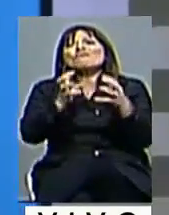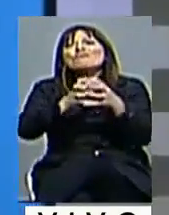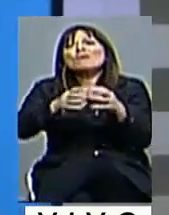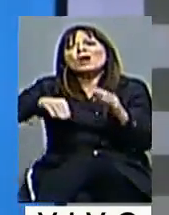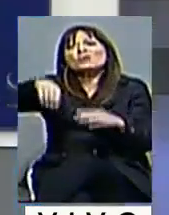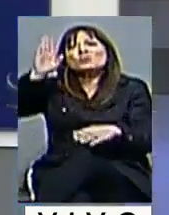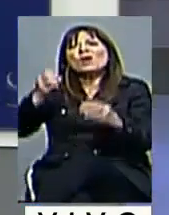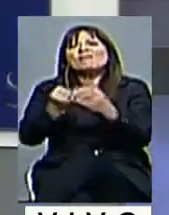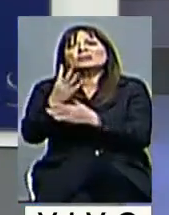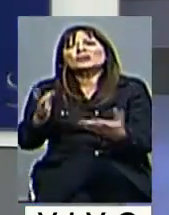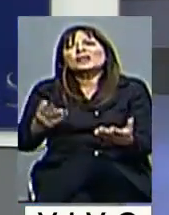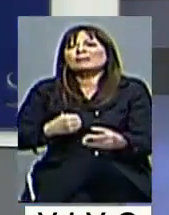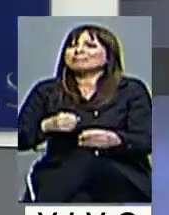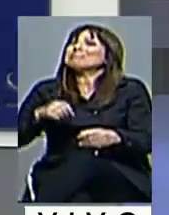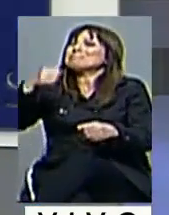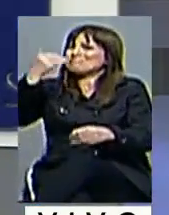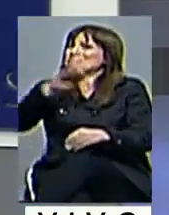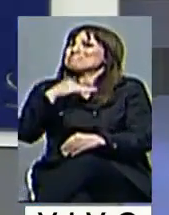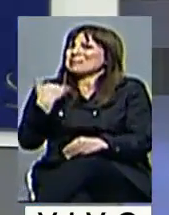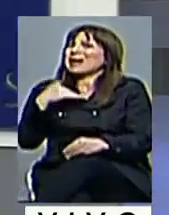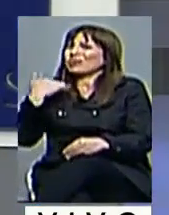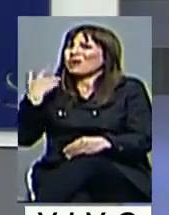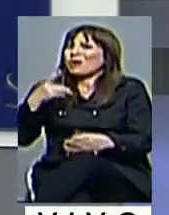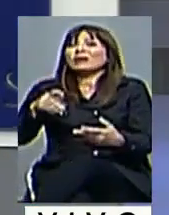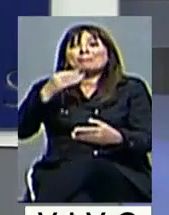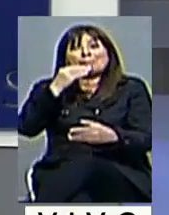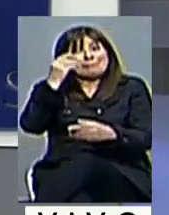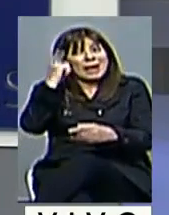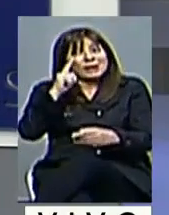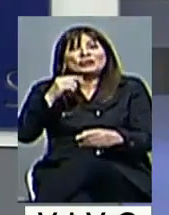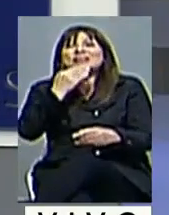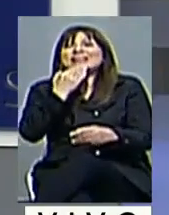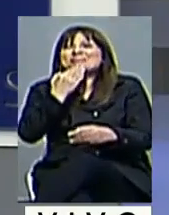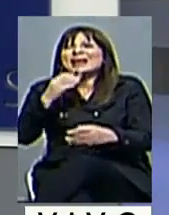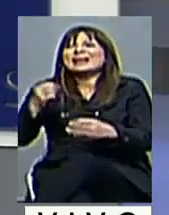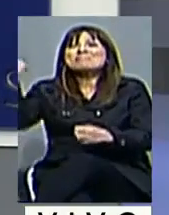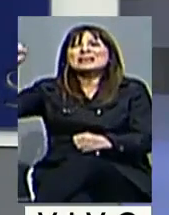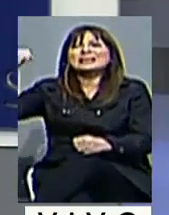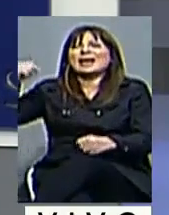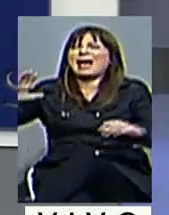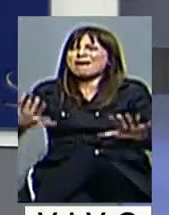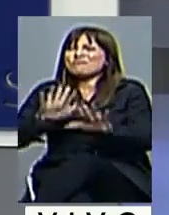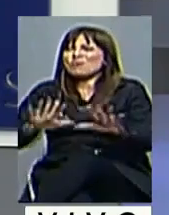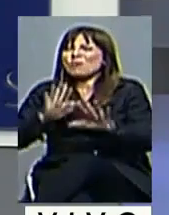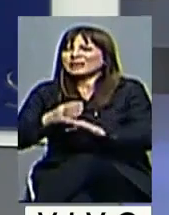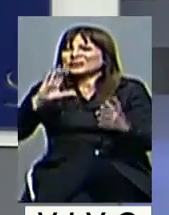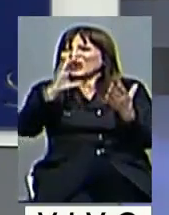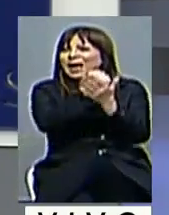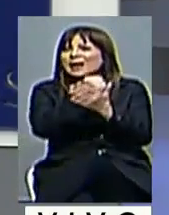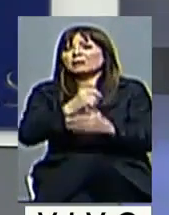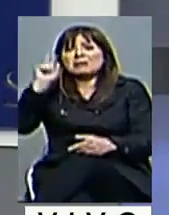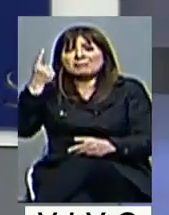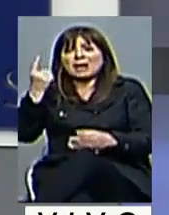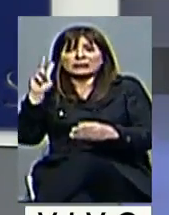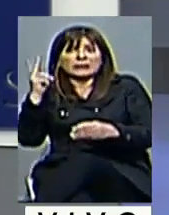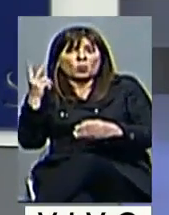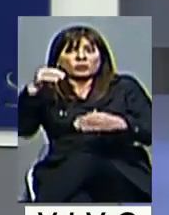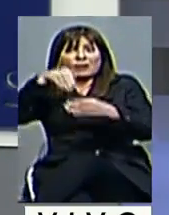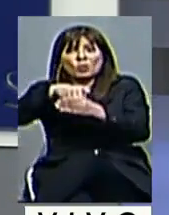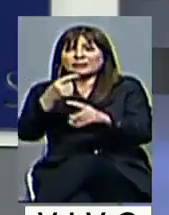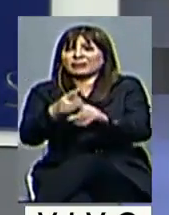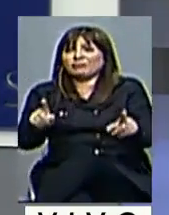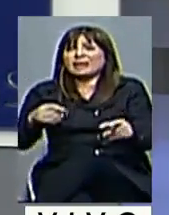yo creo que perdió la fuerza mayoría, pero Piñera hizo un esfuerzo por ganar también, porque la diferencia que marca entre la primera y la segunda vuelta demuestra